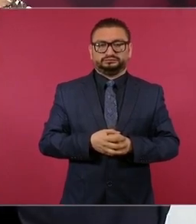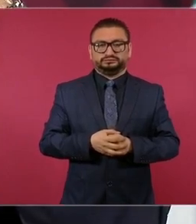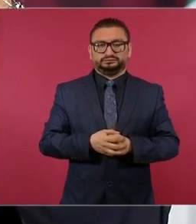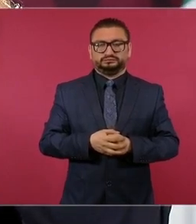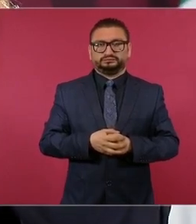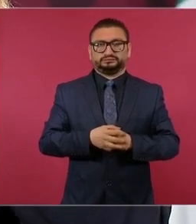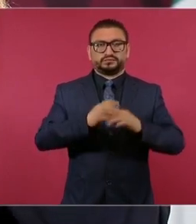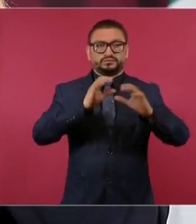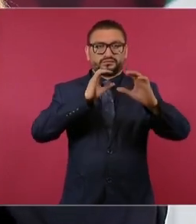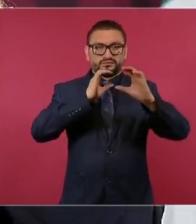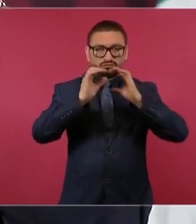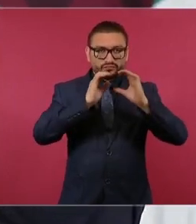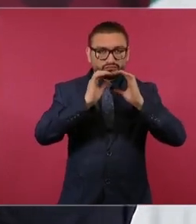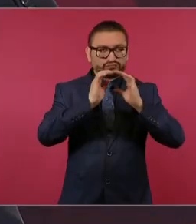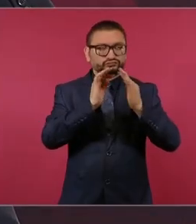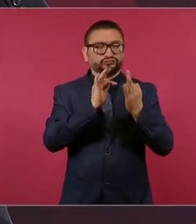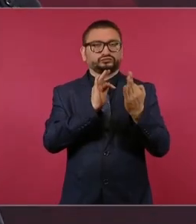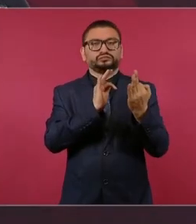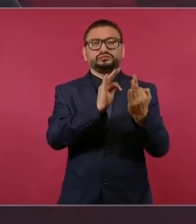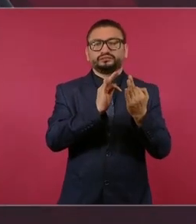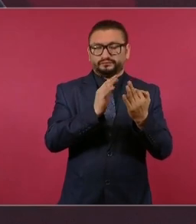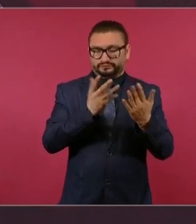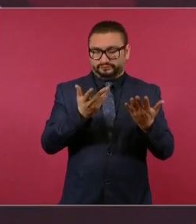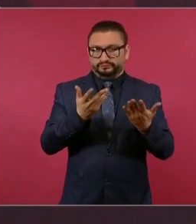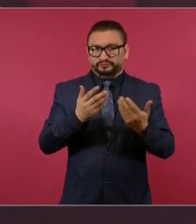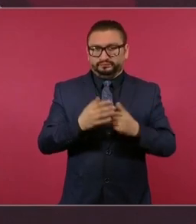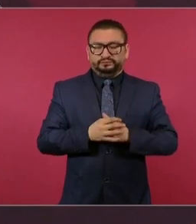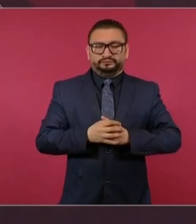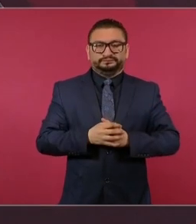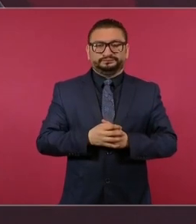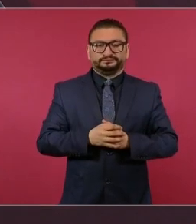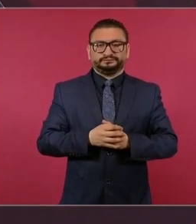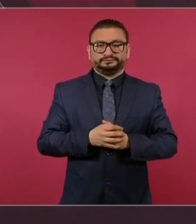la comunicación, evitar